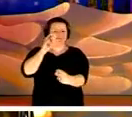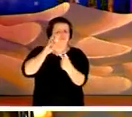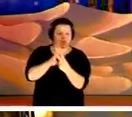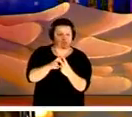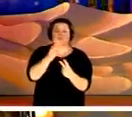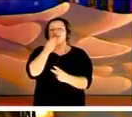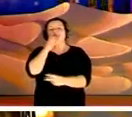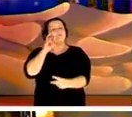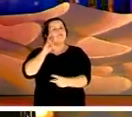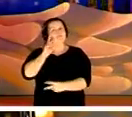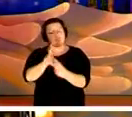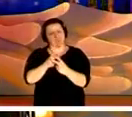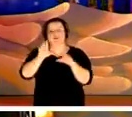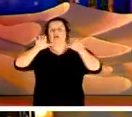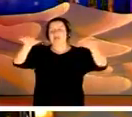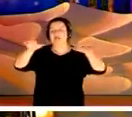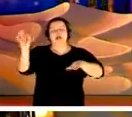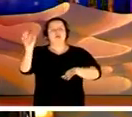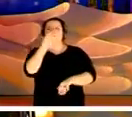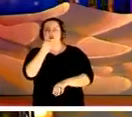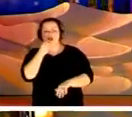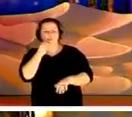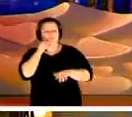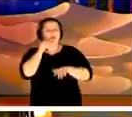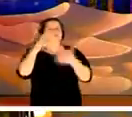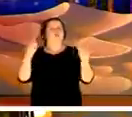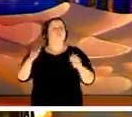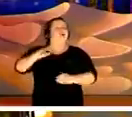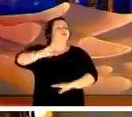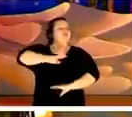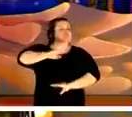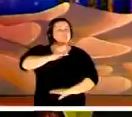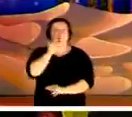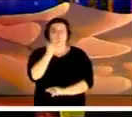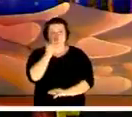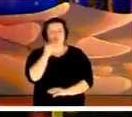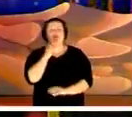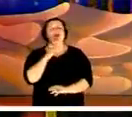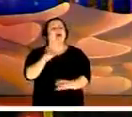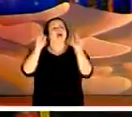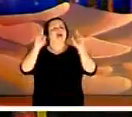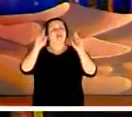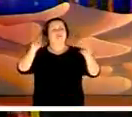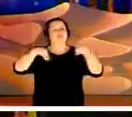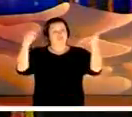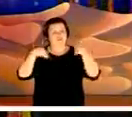aquí de la capital. Muchísimas gracias. Esperemos que lo hayan pasado muy bien. Y hasta pronto. Muchas gracias.